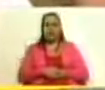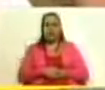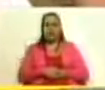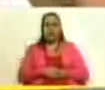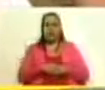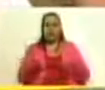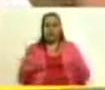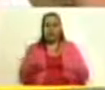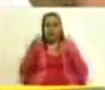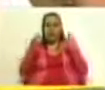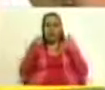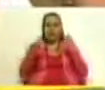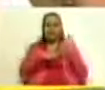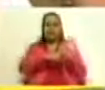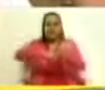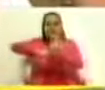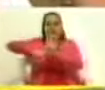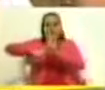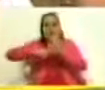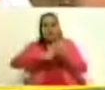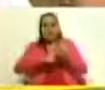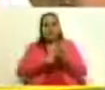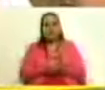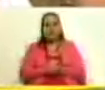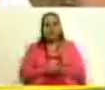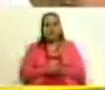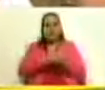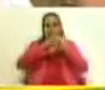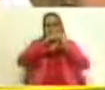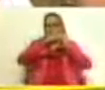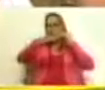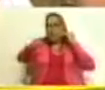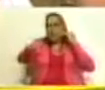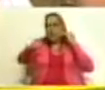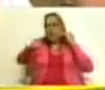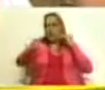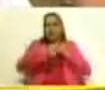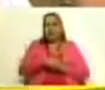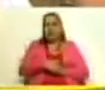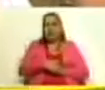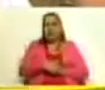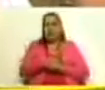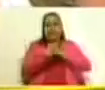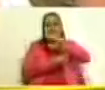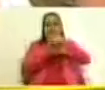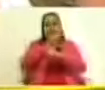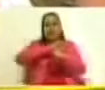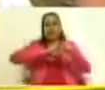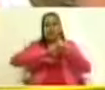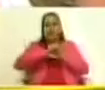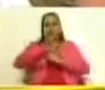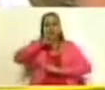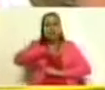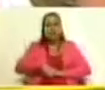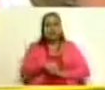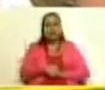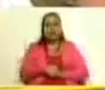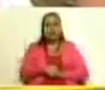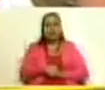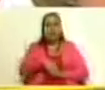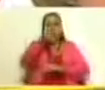Rescate y visibilización de la transversalidad del legado biocultural, de nuestros saberes como